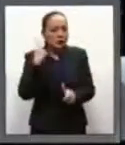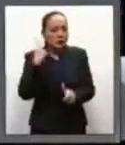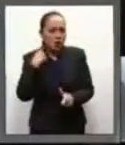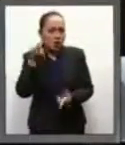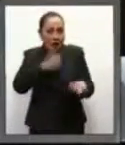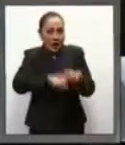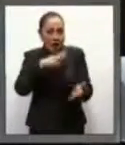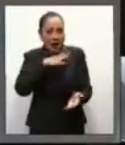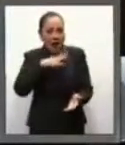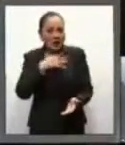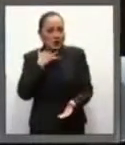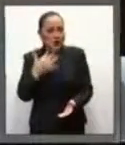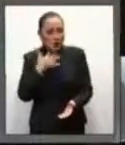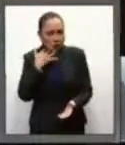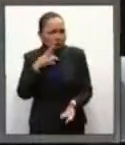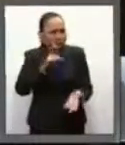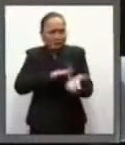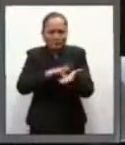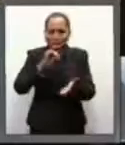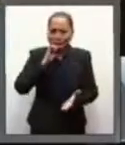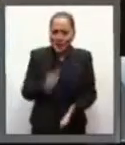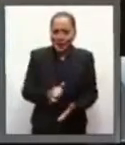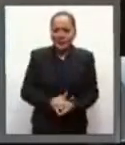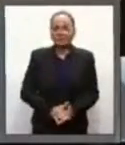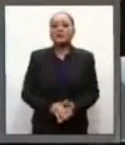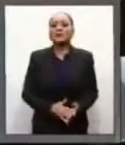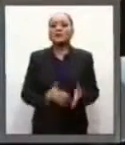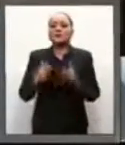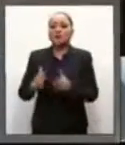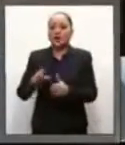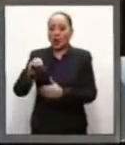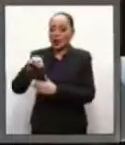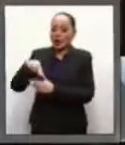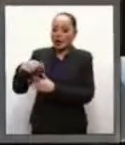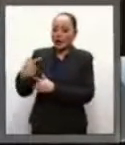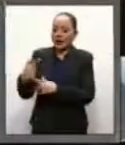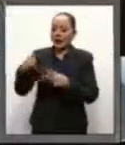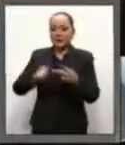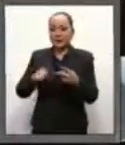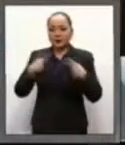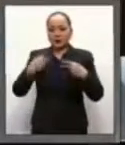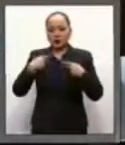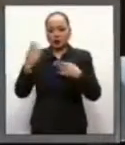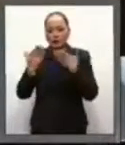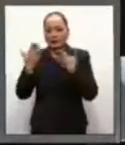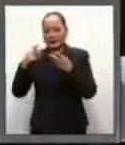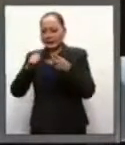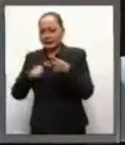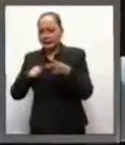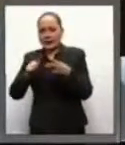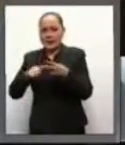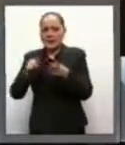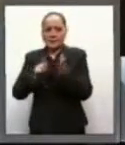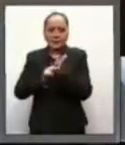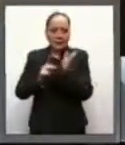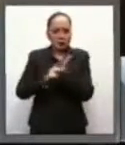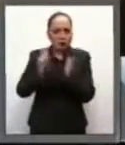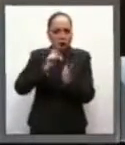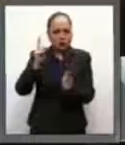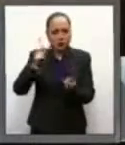serlo. Estas ONGs, académicos, periodistas, corifeos del